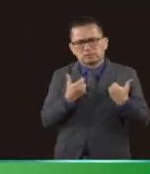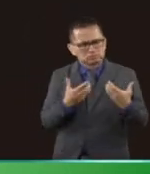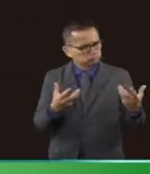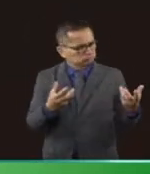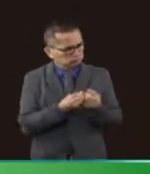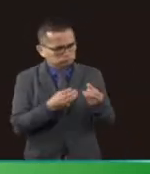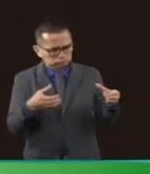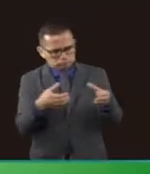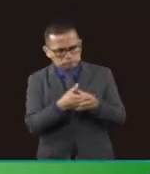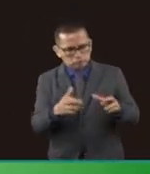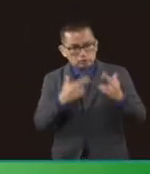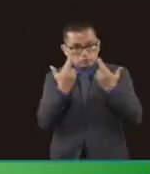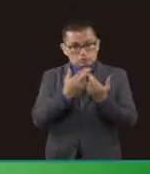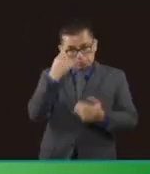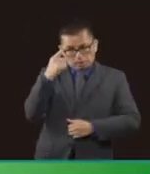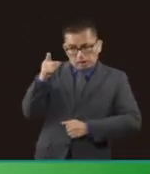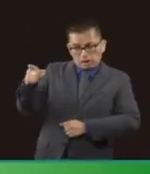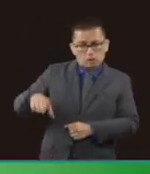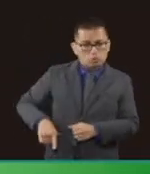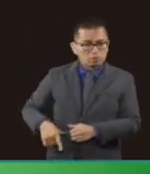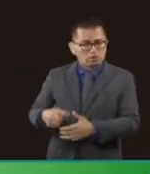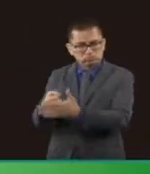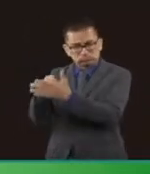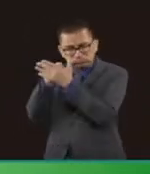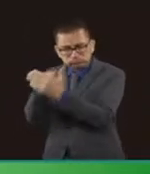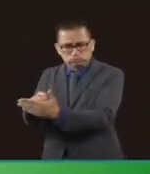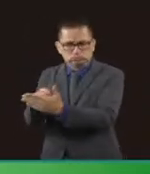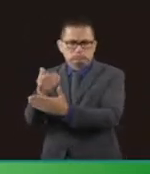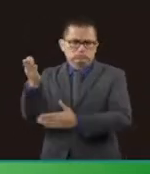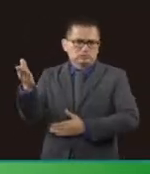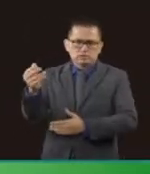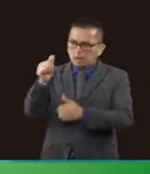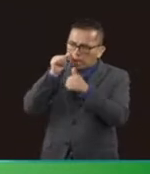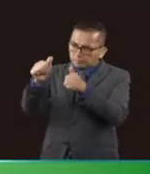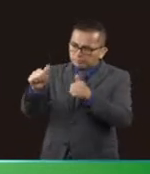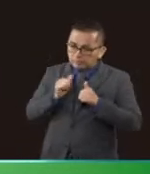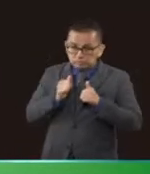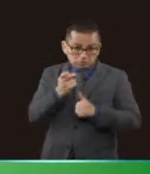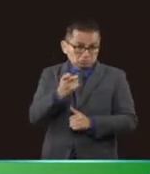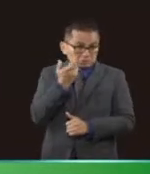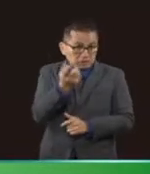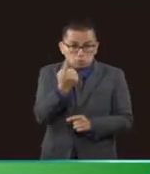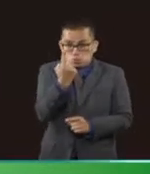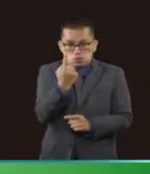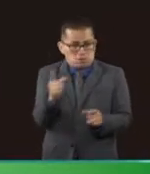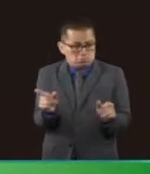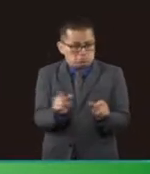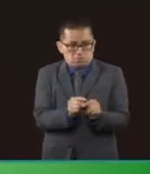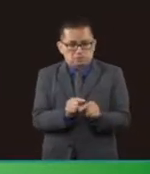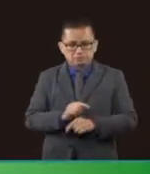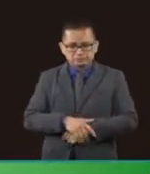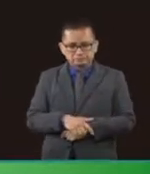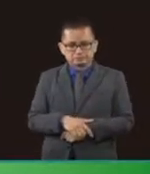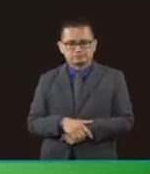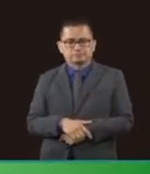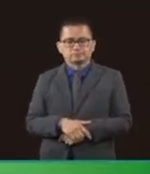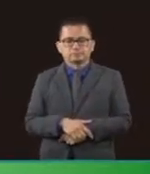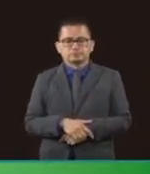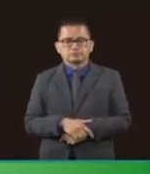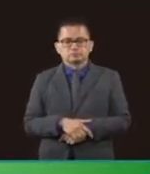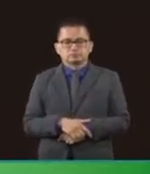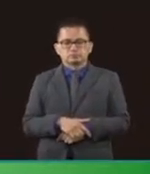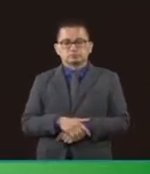régimen una sola cosa escúchenos conmemorar a esos jóvenes no es